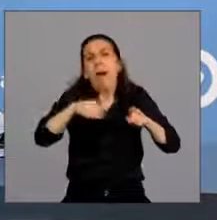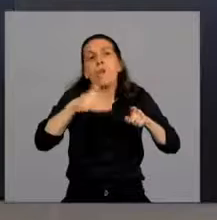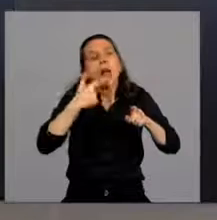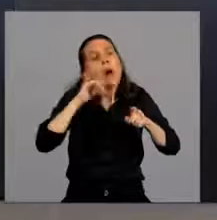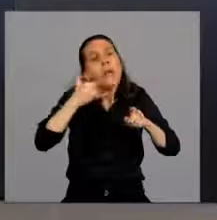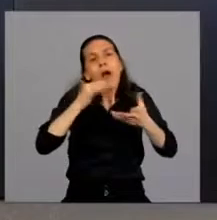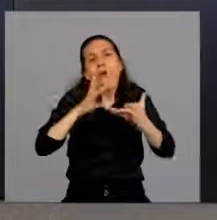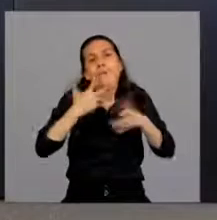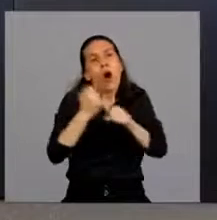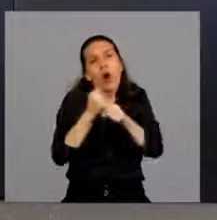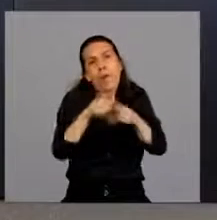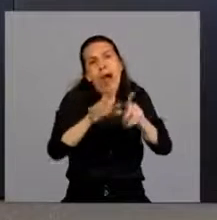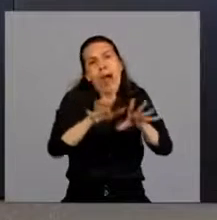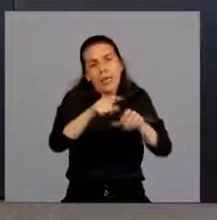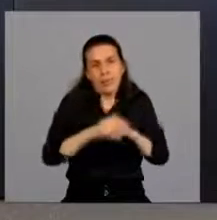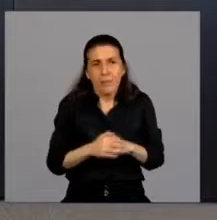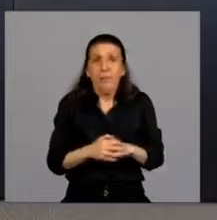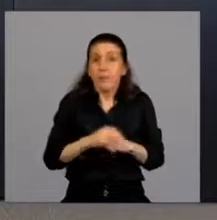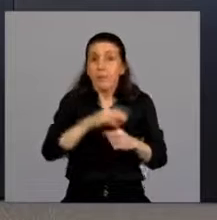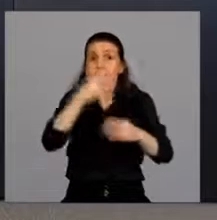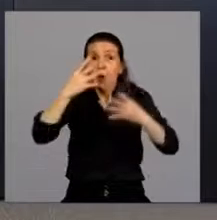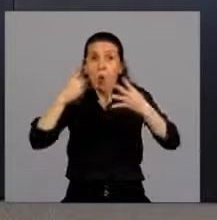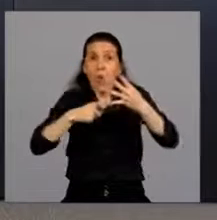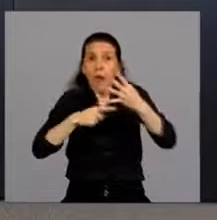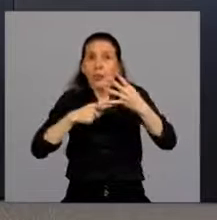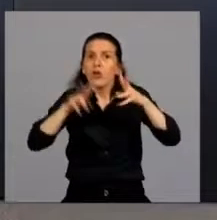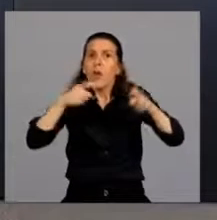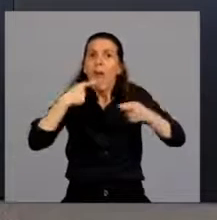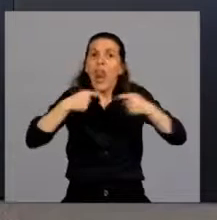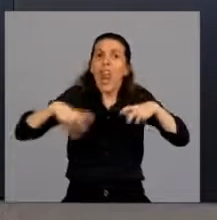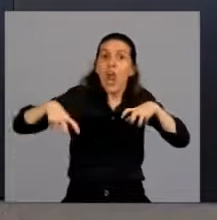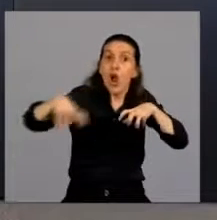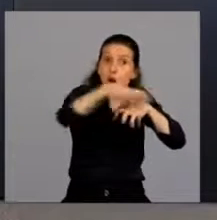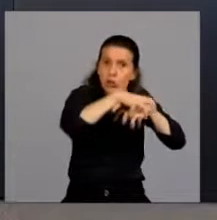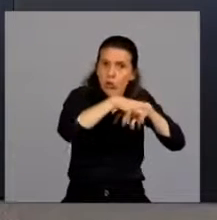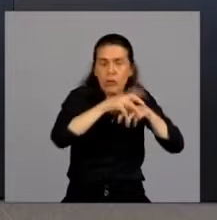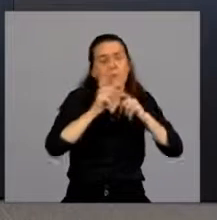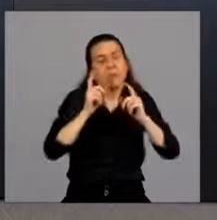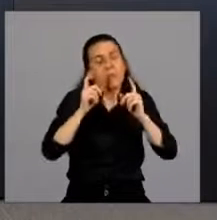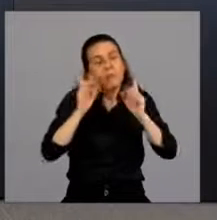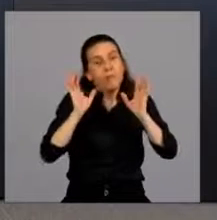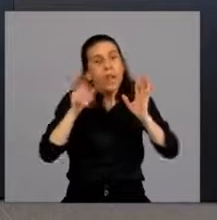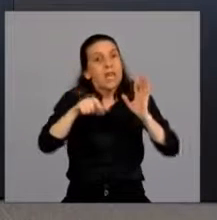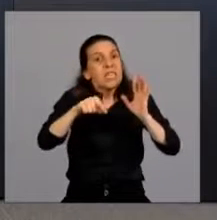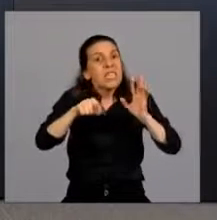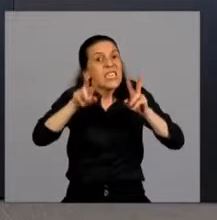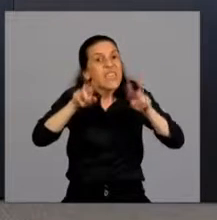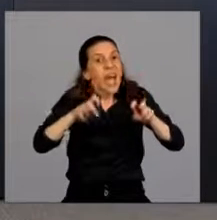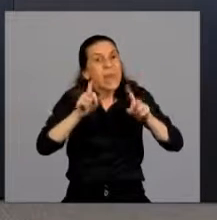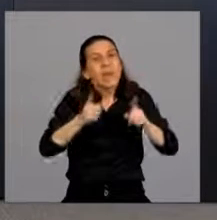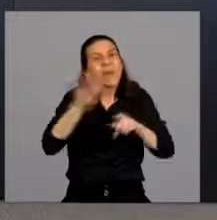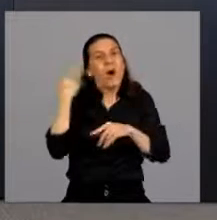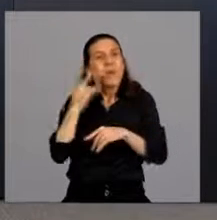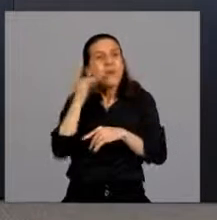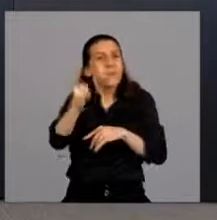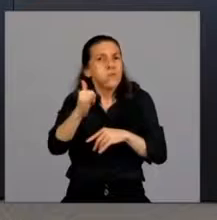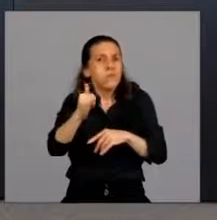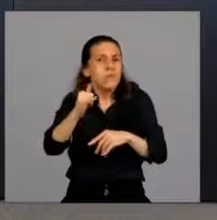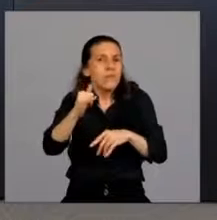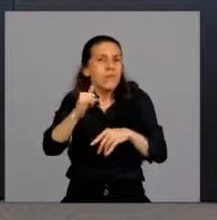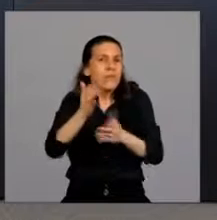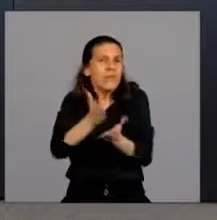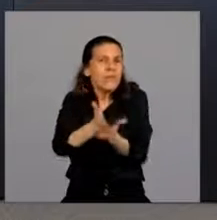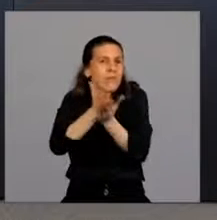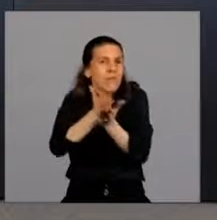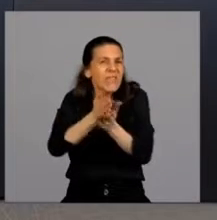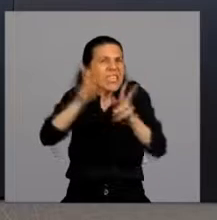camino. En cuarto lugar, la actividad comercial. En esto que decía antes de ser muy